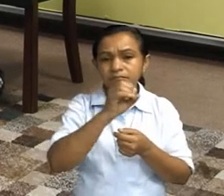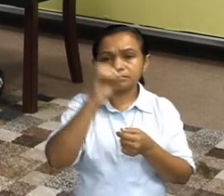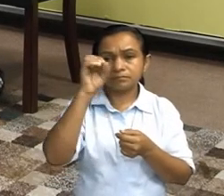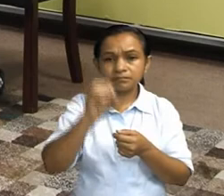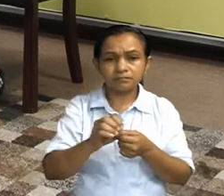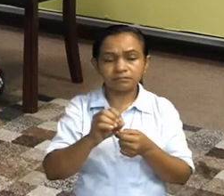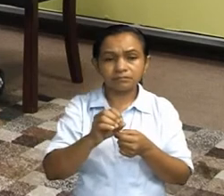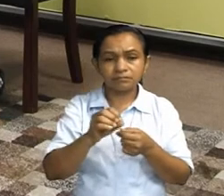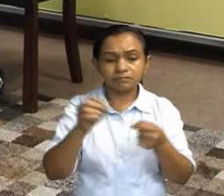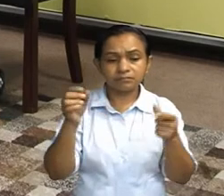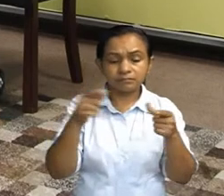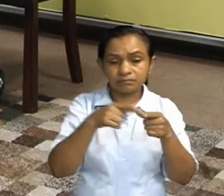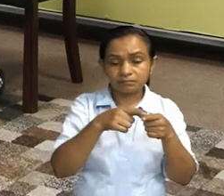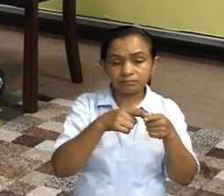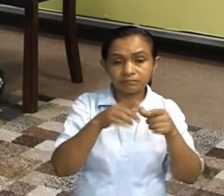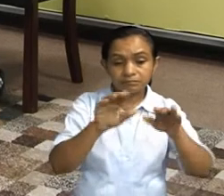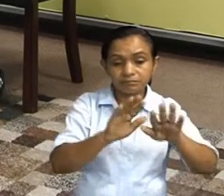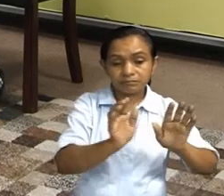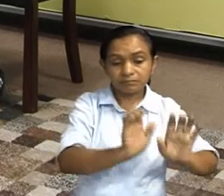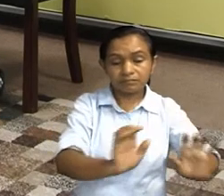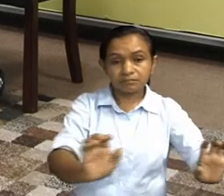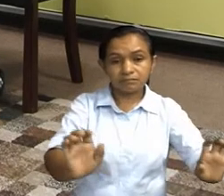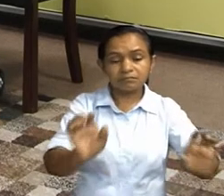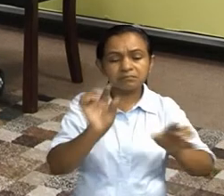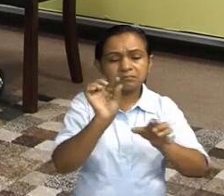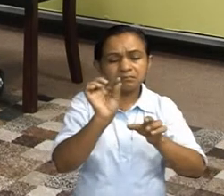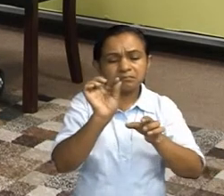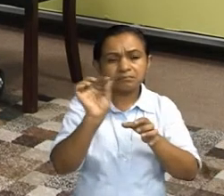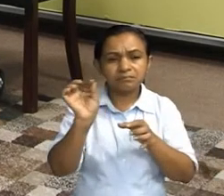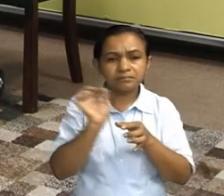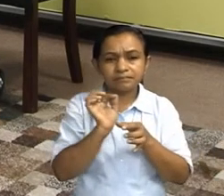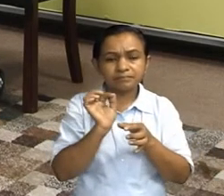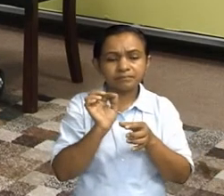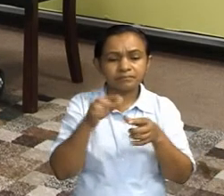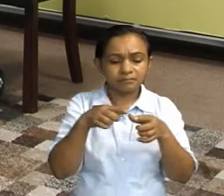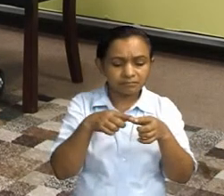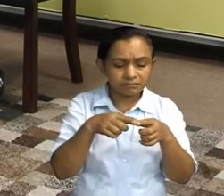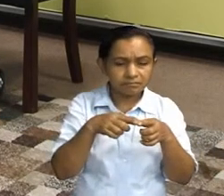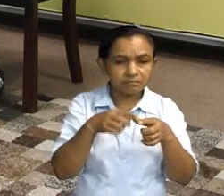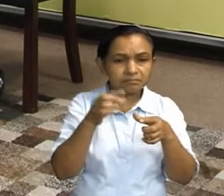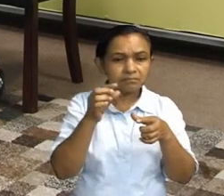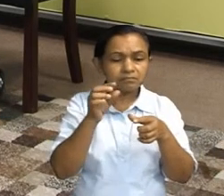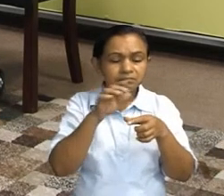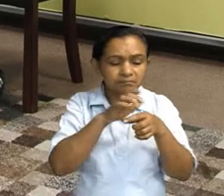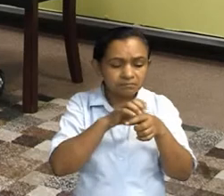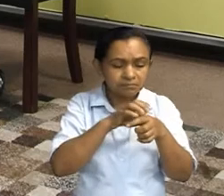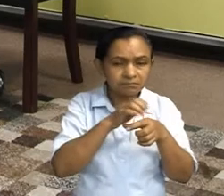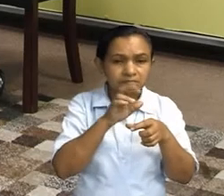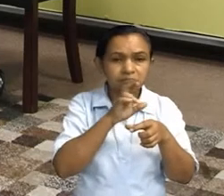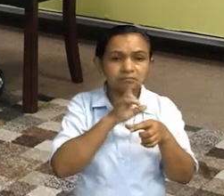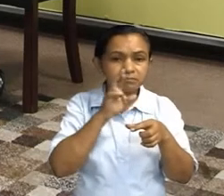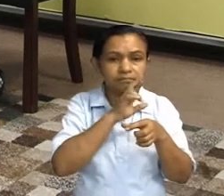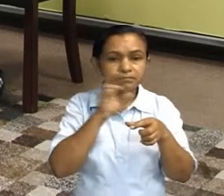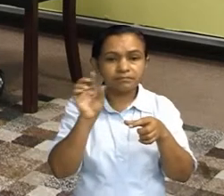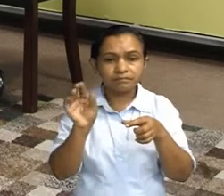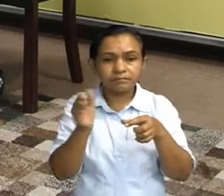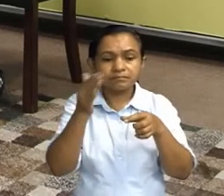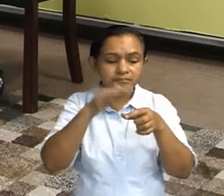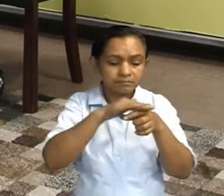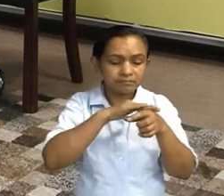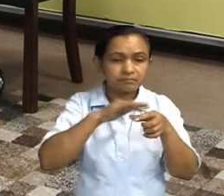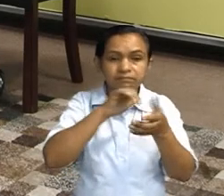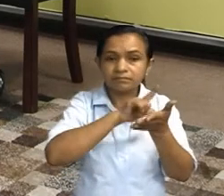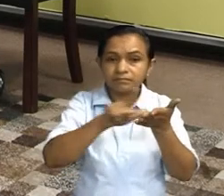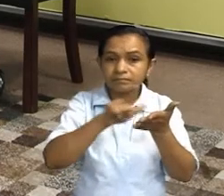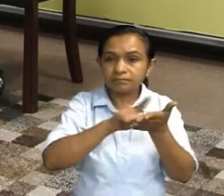de vulvovaginitis en niñas son formas leves, eritema vulvar leve, un poco de picazón que resuelve con medida